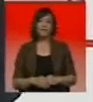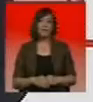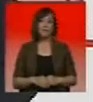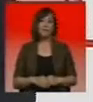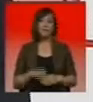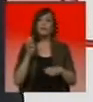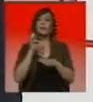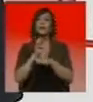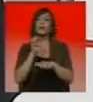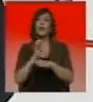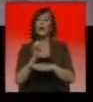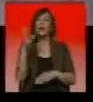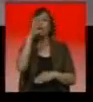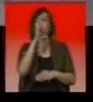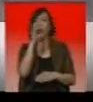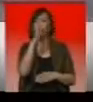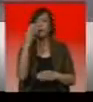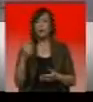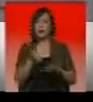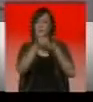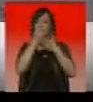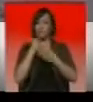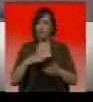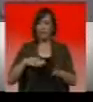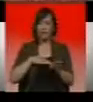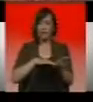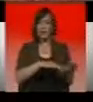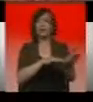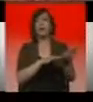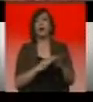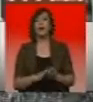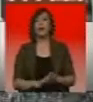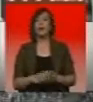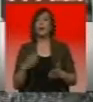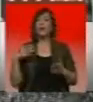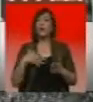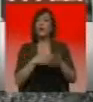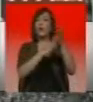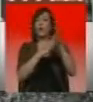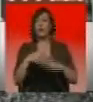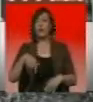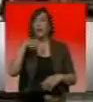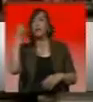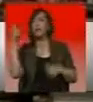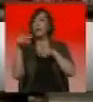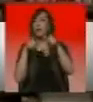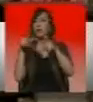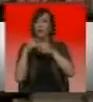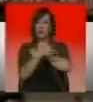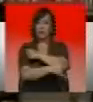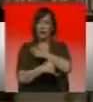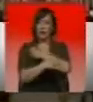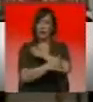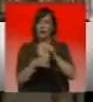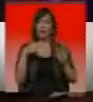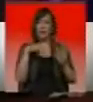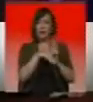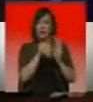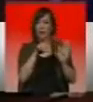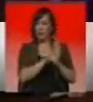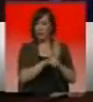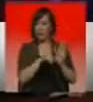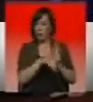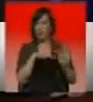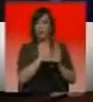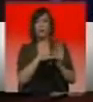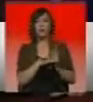Ecuador busca respaldo internacional para su propuesta contra los paraísos fiscales. El canciller Guillaume Long se reunió este jueves con el secretario